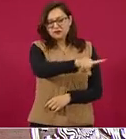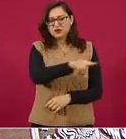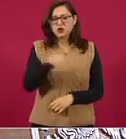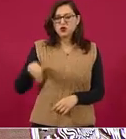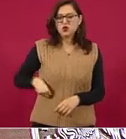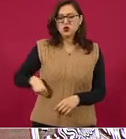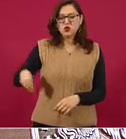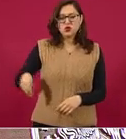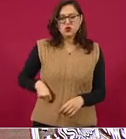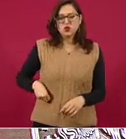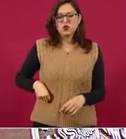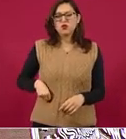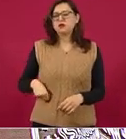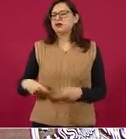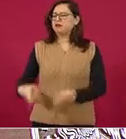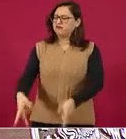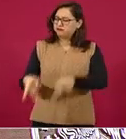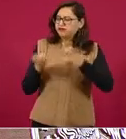habían robado tanto.